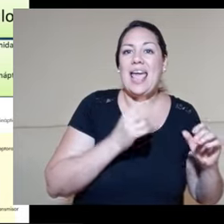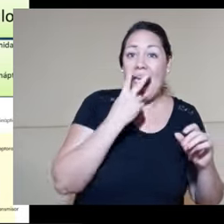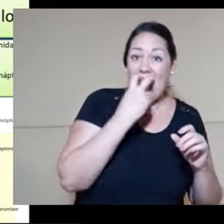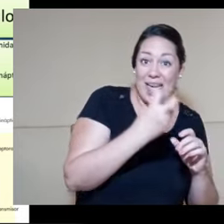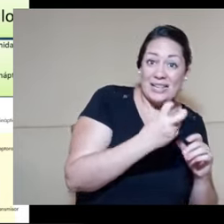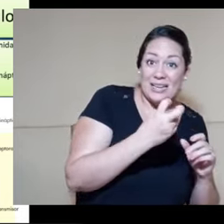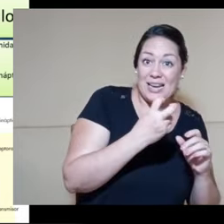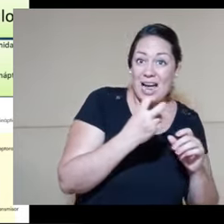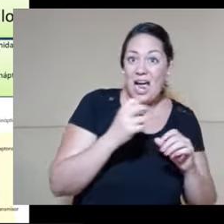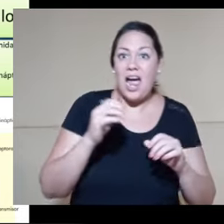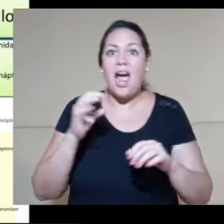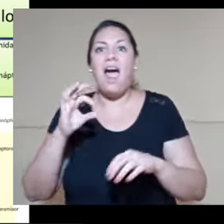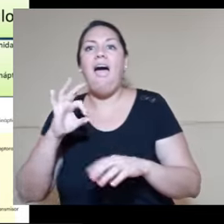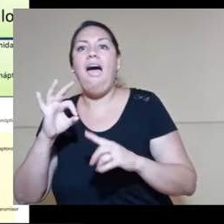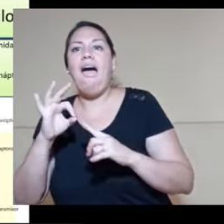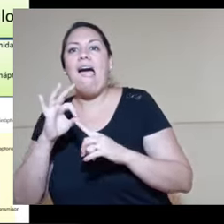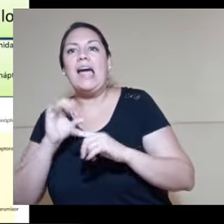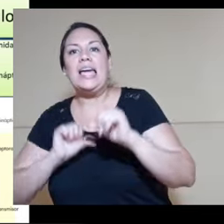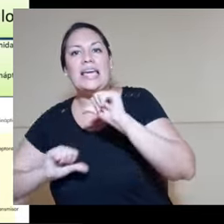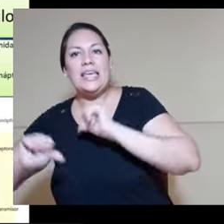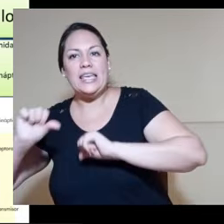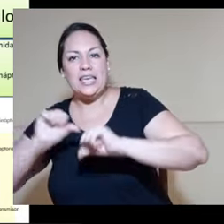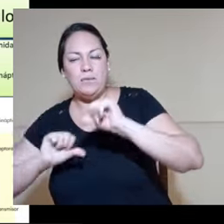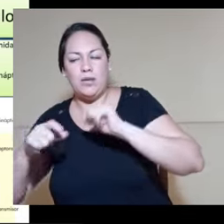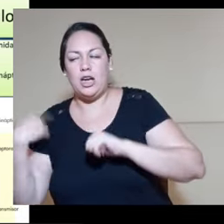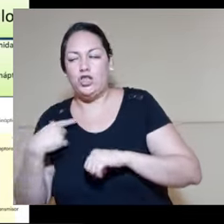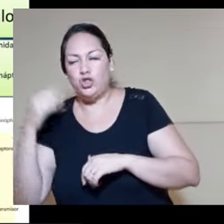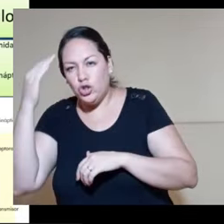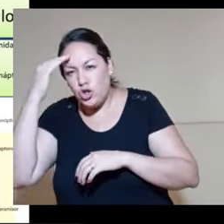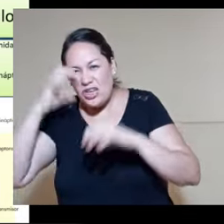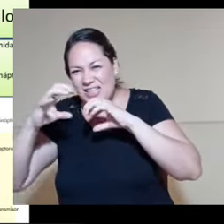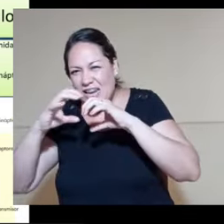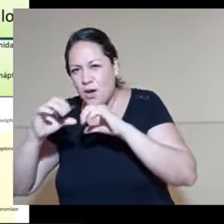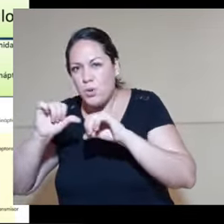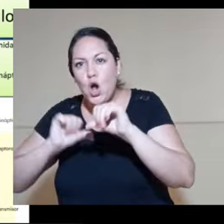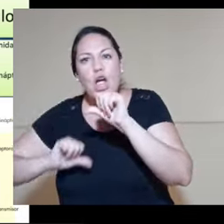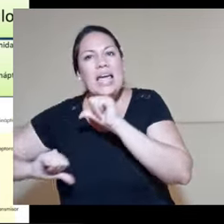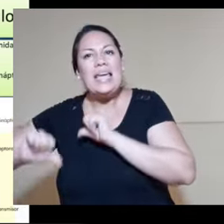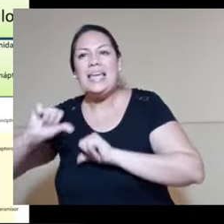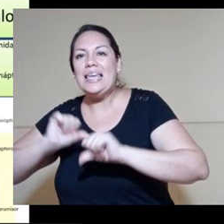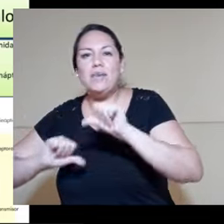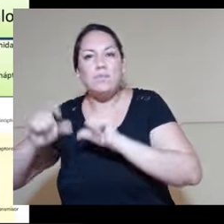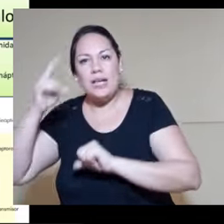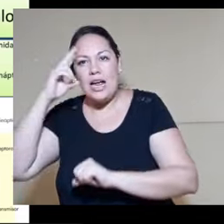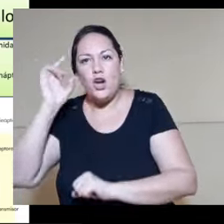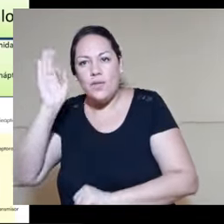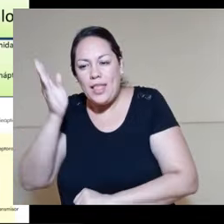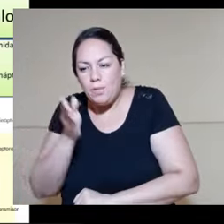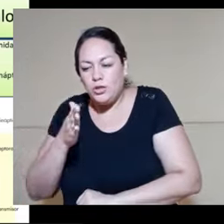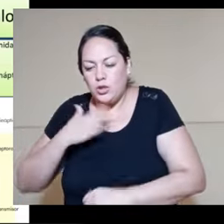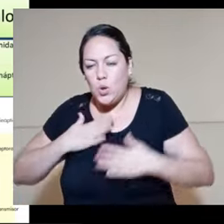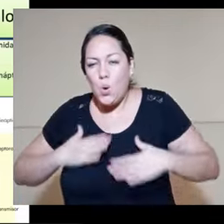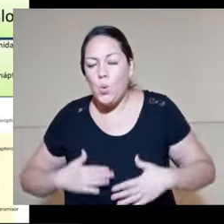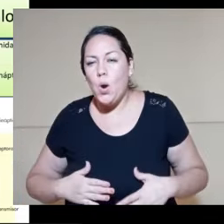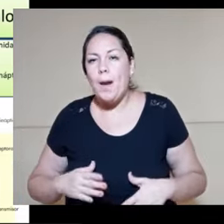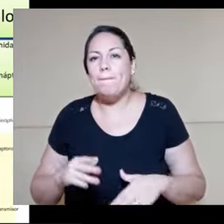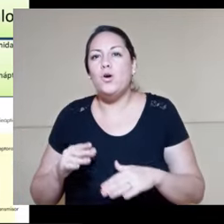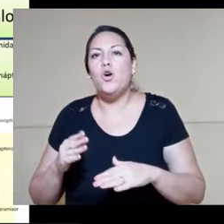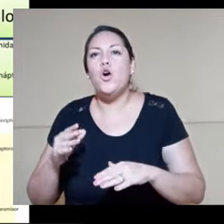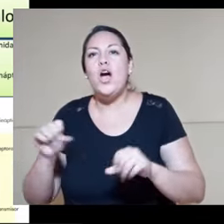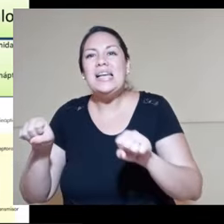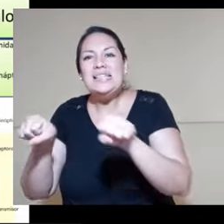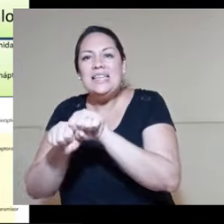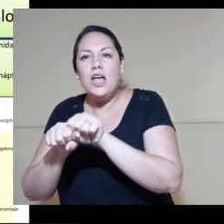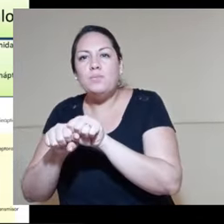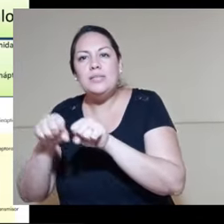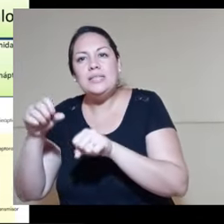sinapsis eléctrica o sinapsis química. Las de nuestro cerebro son las químicas, las que vamos a estudiar nosotros son las químicas, son las del 90%